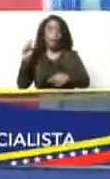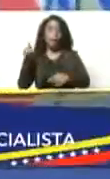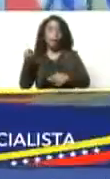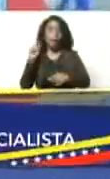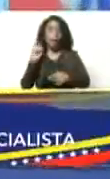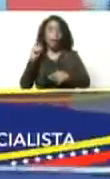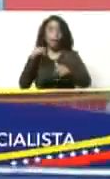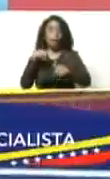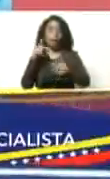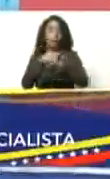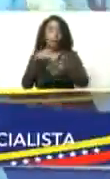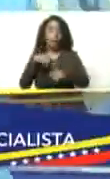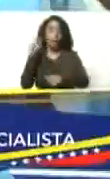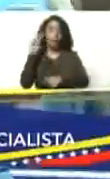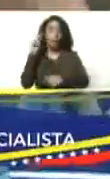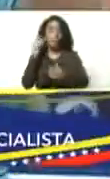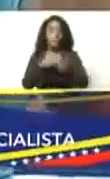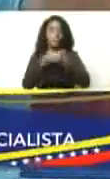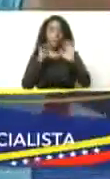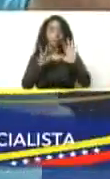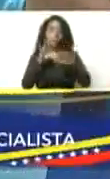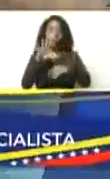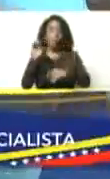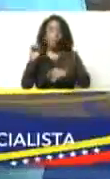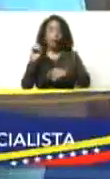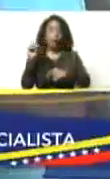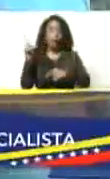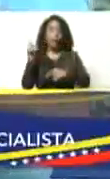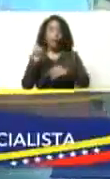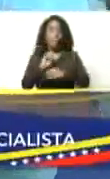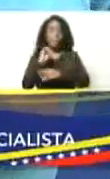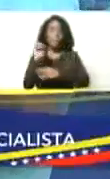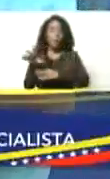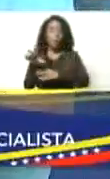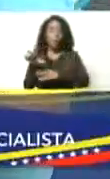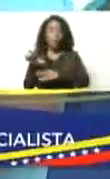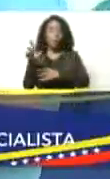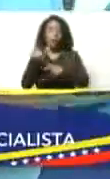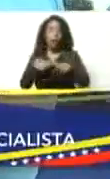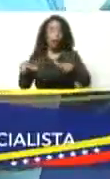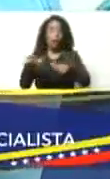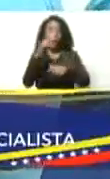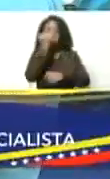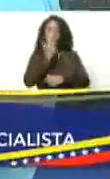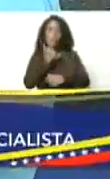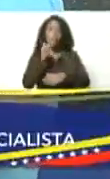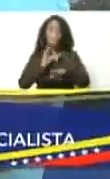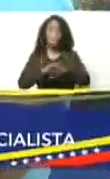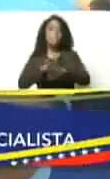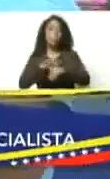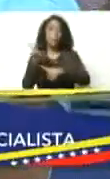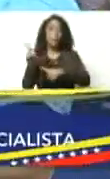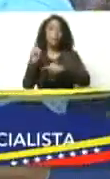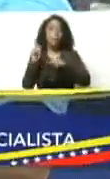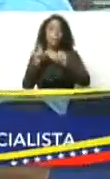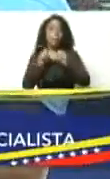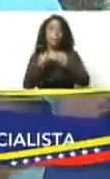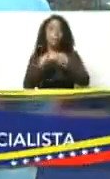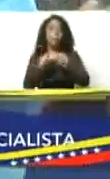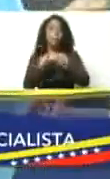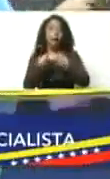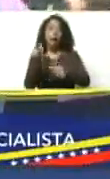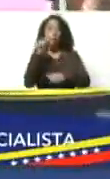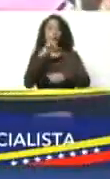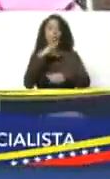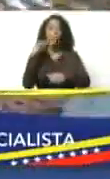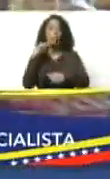llegaron aquí a Venezuela en 1950, fueron echadas ahí en el lago de Valencia, porque las tilapias se mantienen en agua dulce